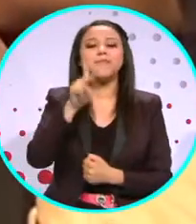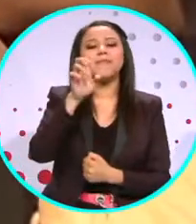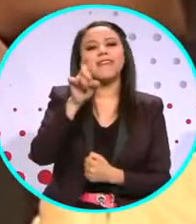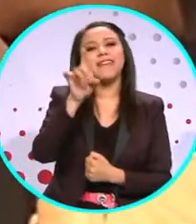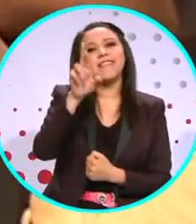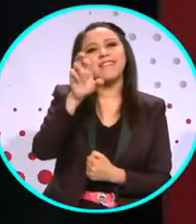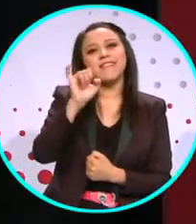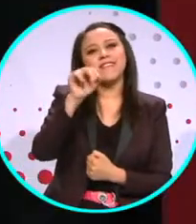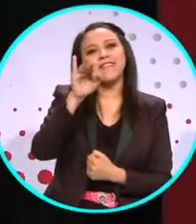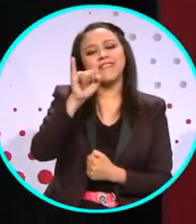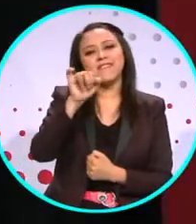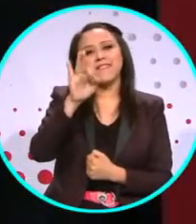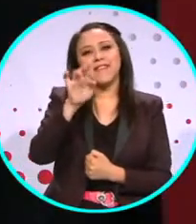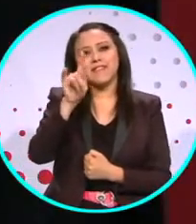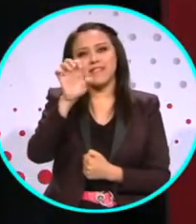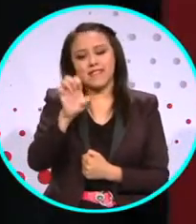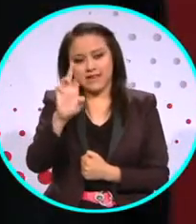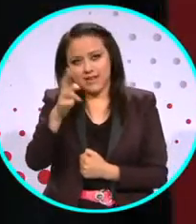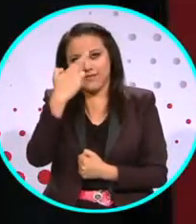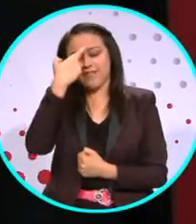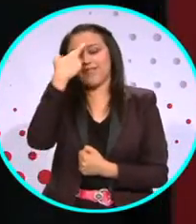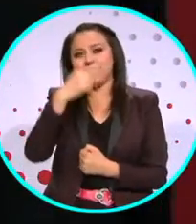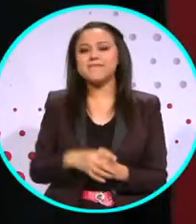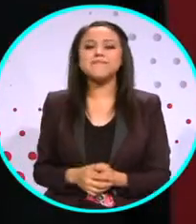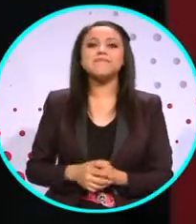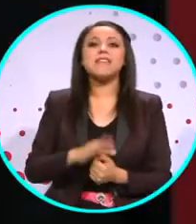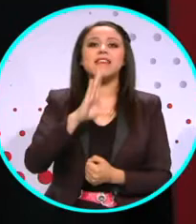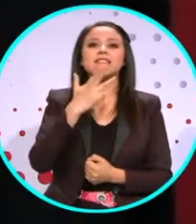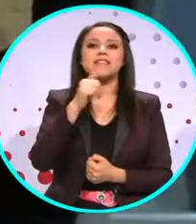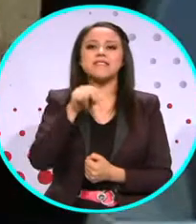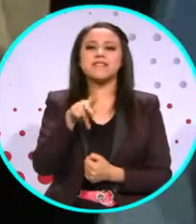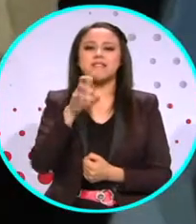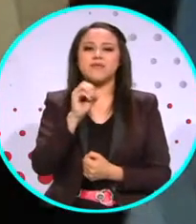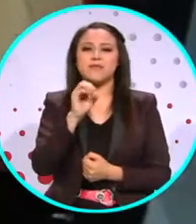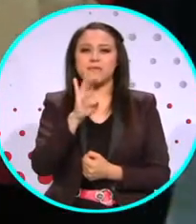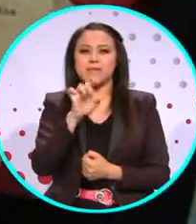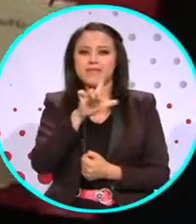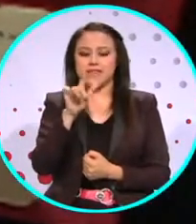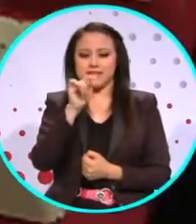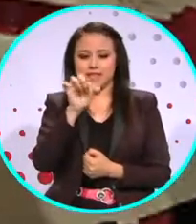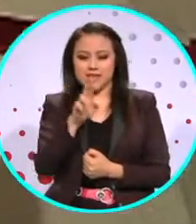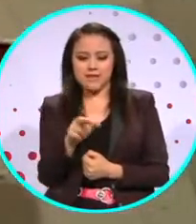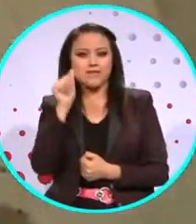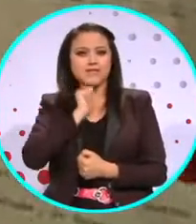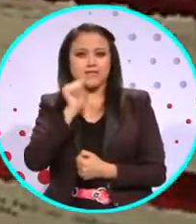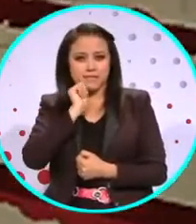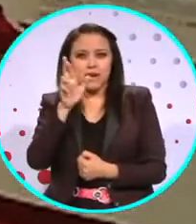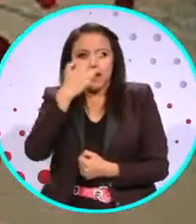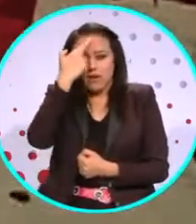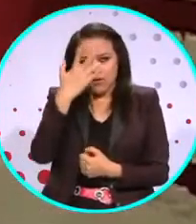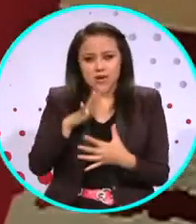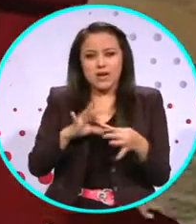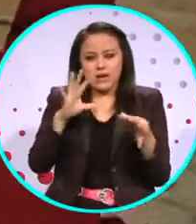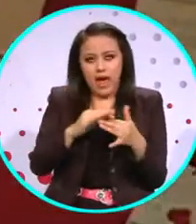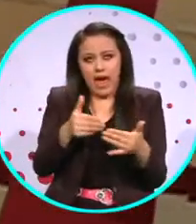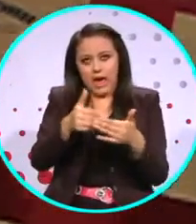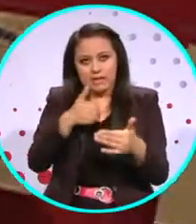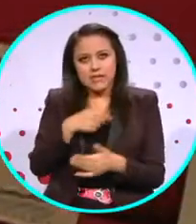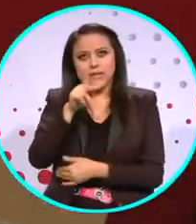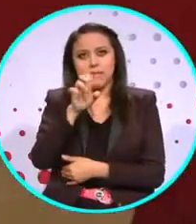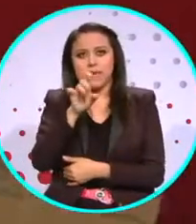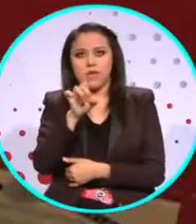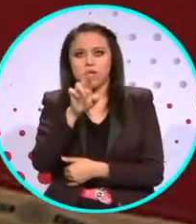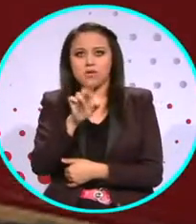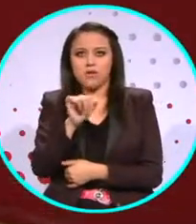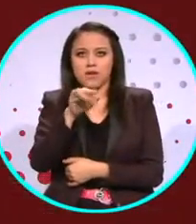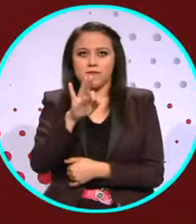Jorge Negrete permanecen en la memoria. El Chino Billetero compartió anécdotas inéditas antes de que Pedro Infante Cruz se convirtiera